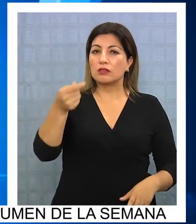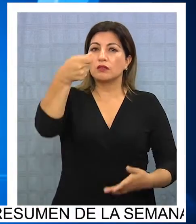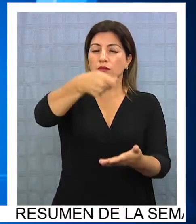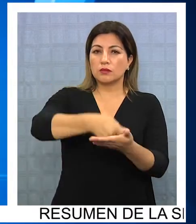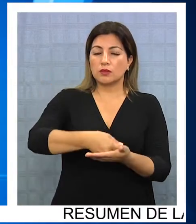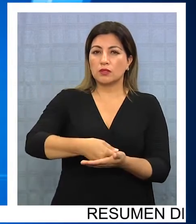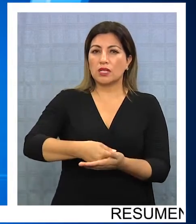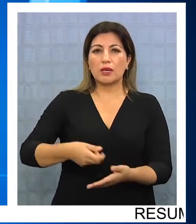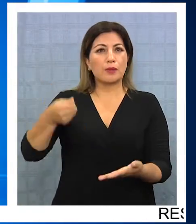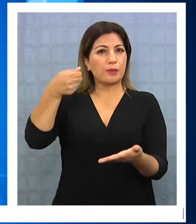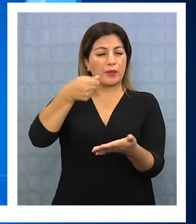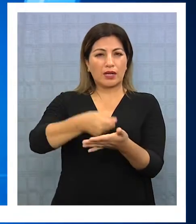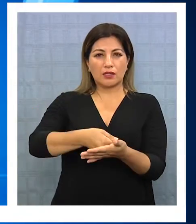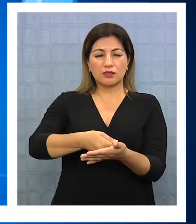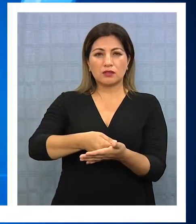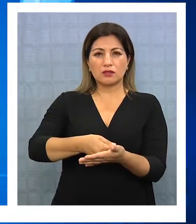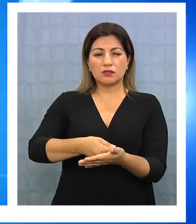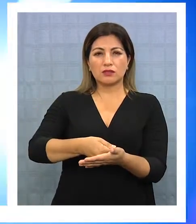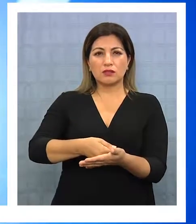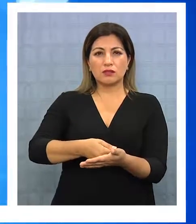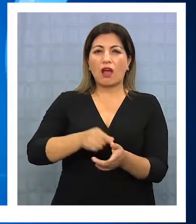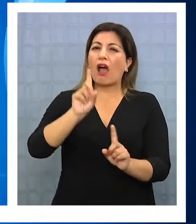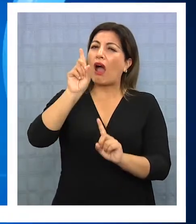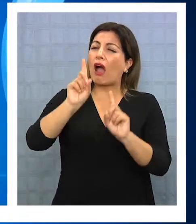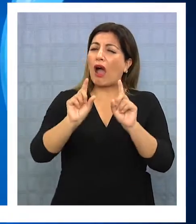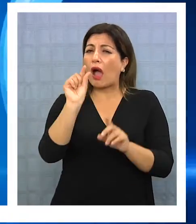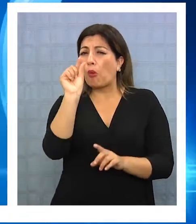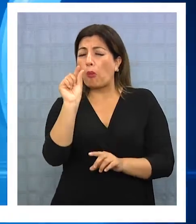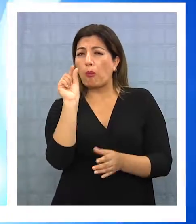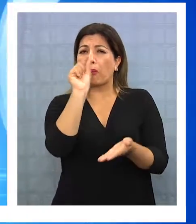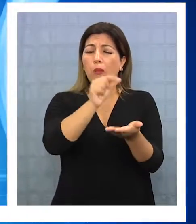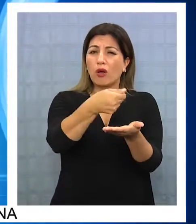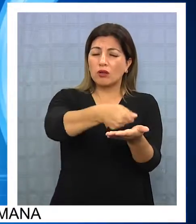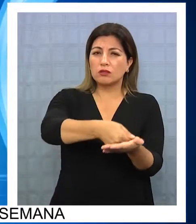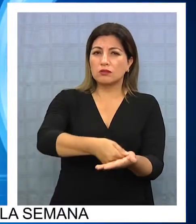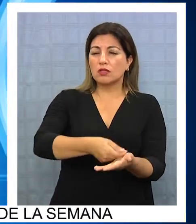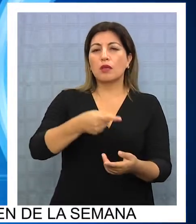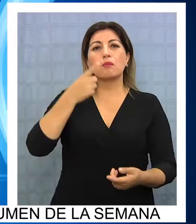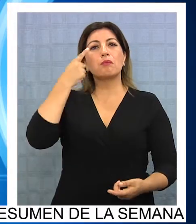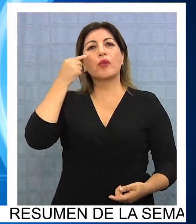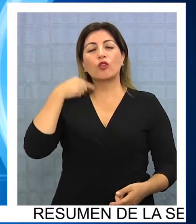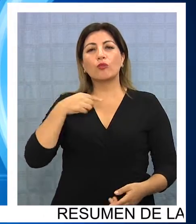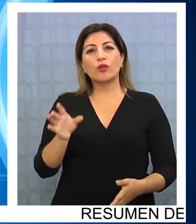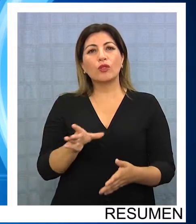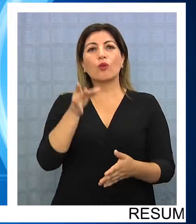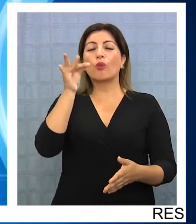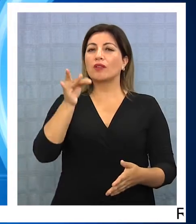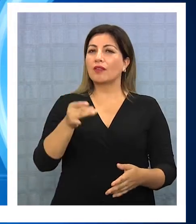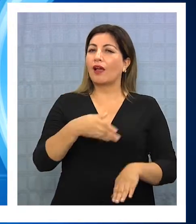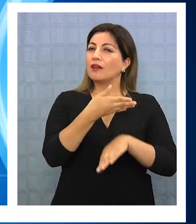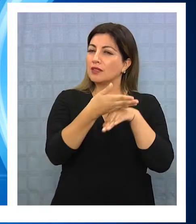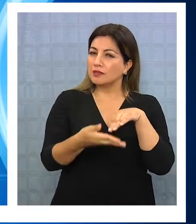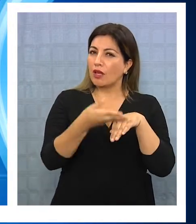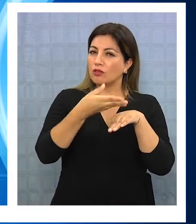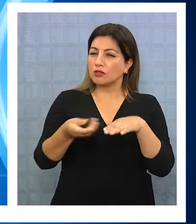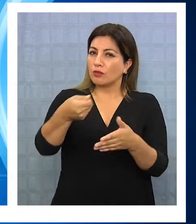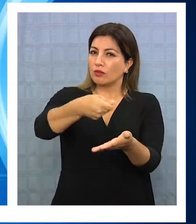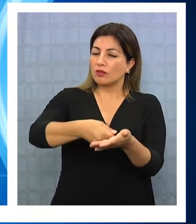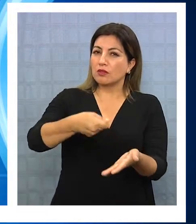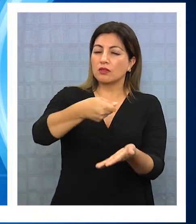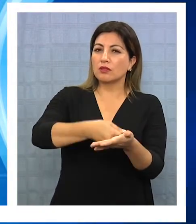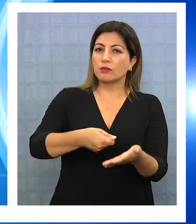pagaron pagaron al algo pero pero había una tendencia y una morosidad que